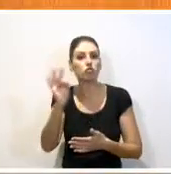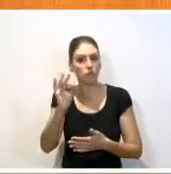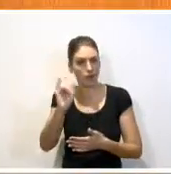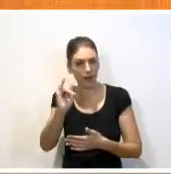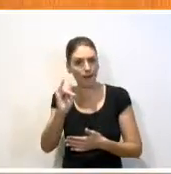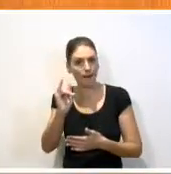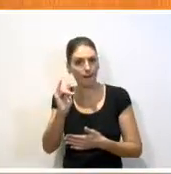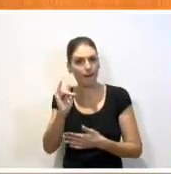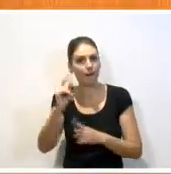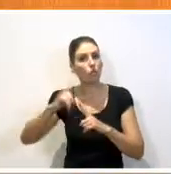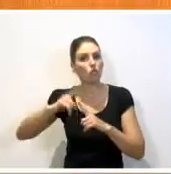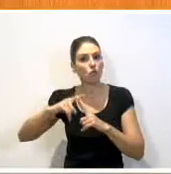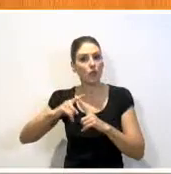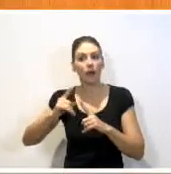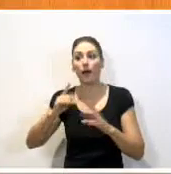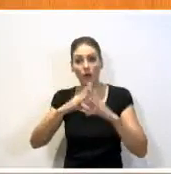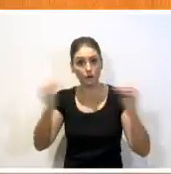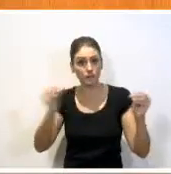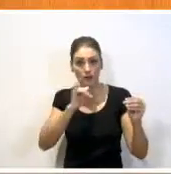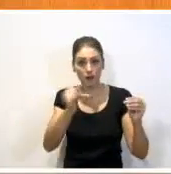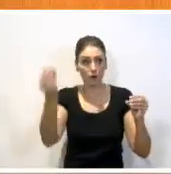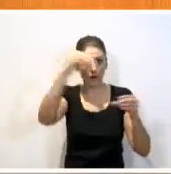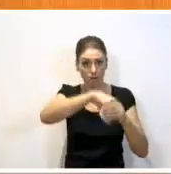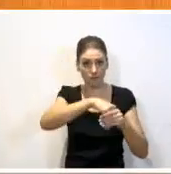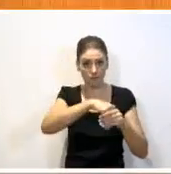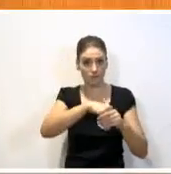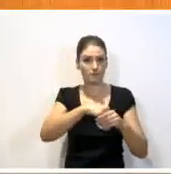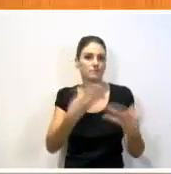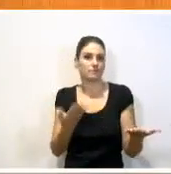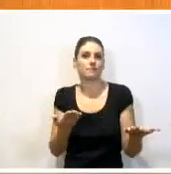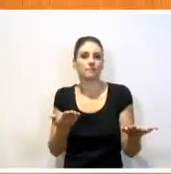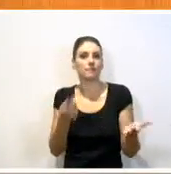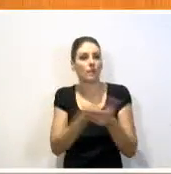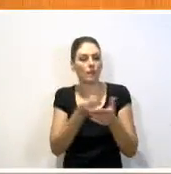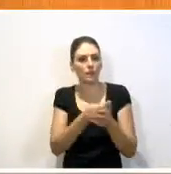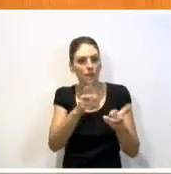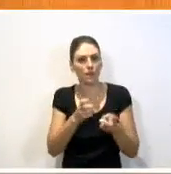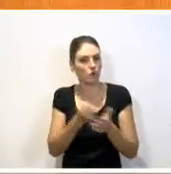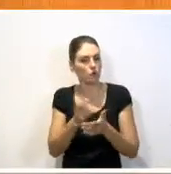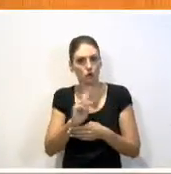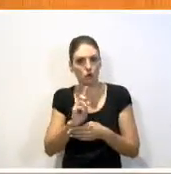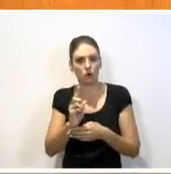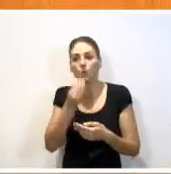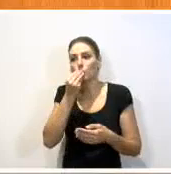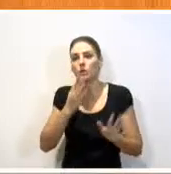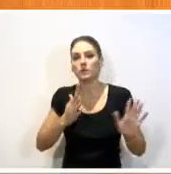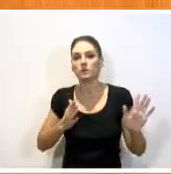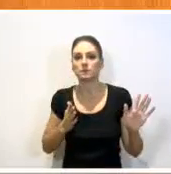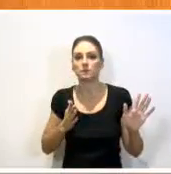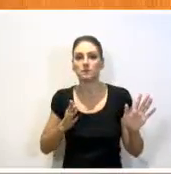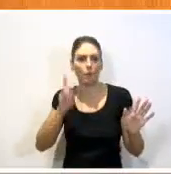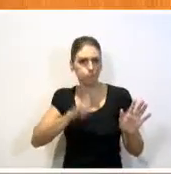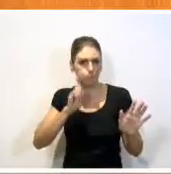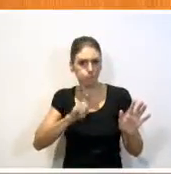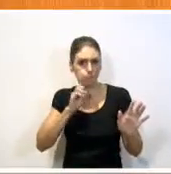a la Universidad de La Rioja. Y decimos, no pagan impuestos en La Rioja. Bueno, es falso,